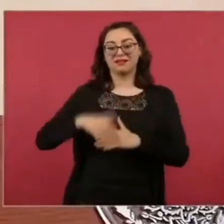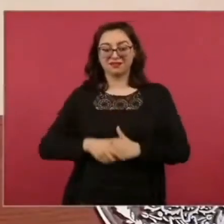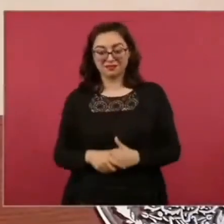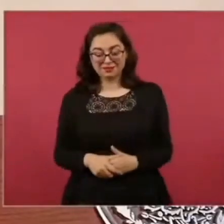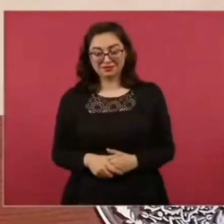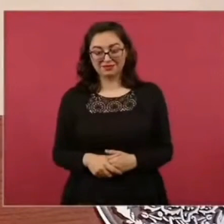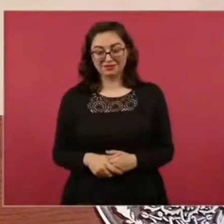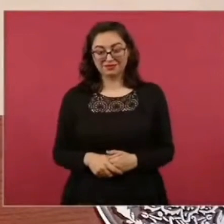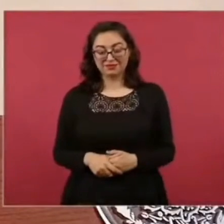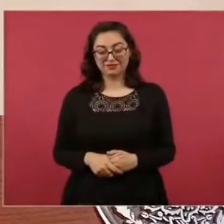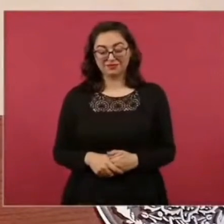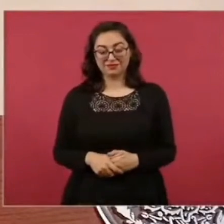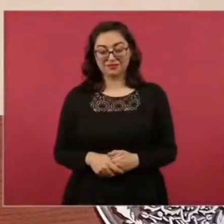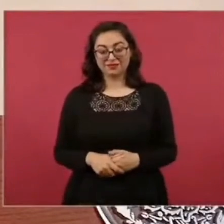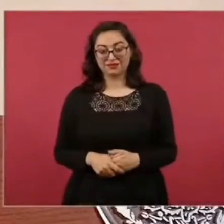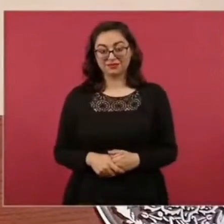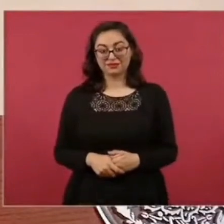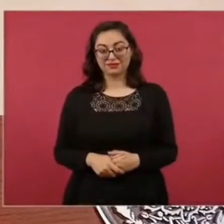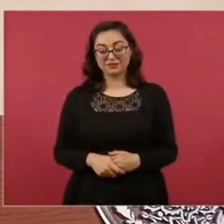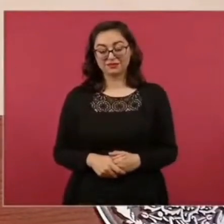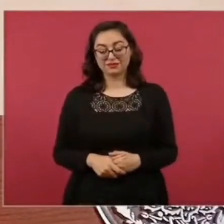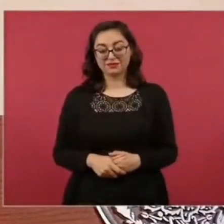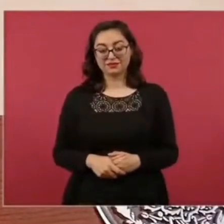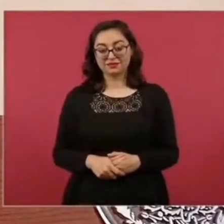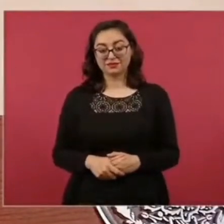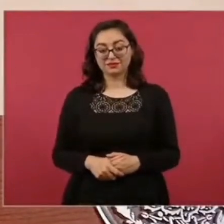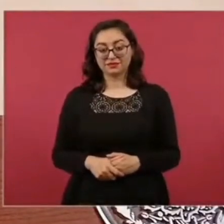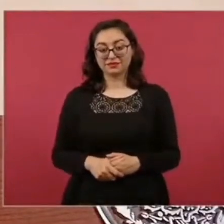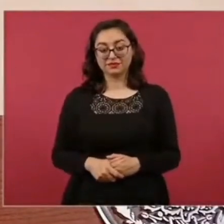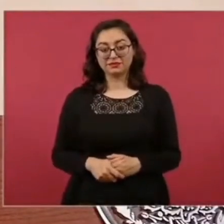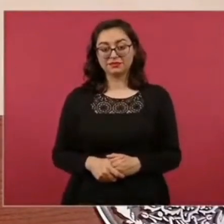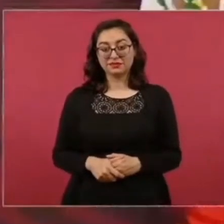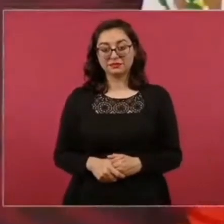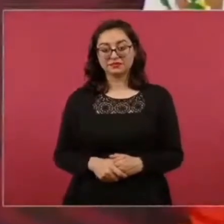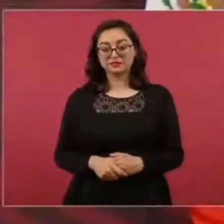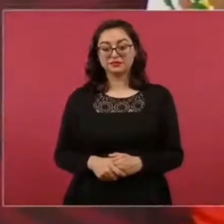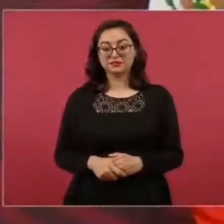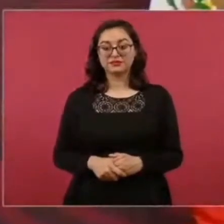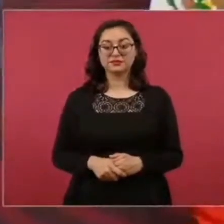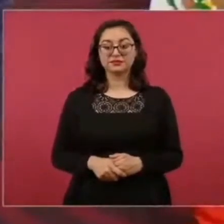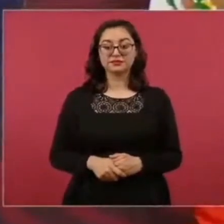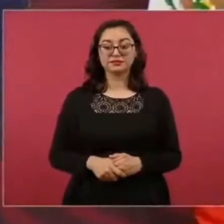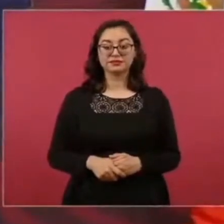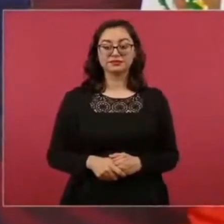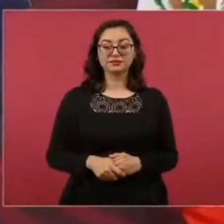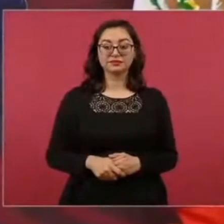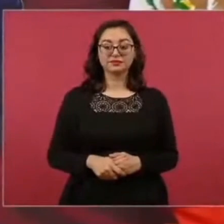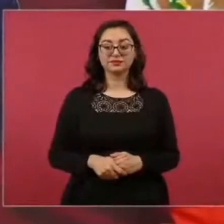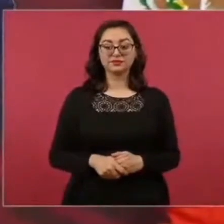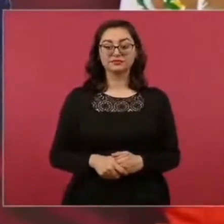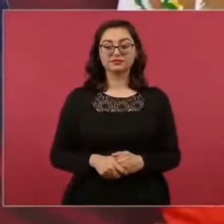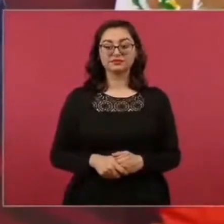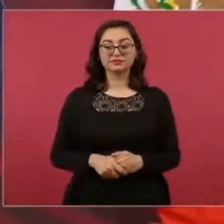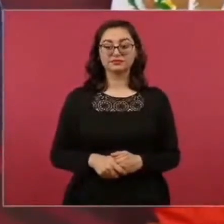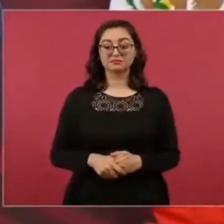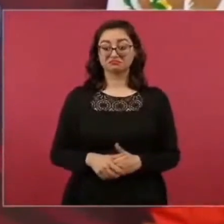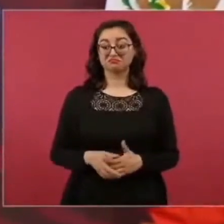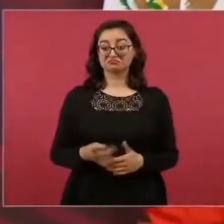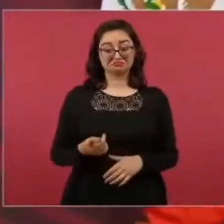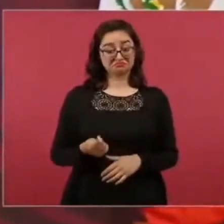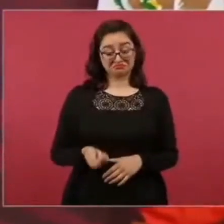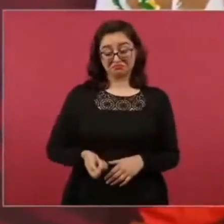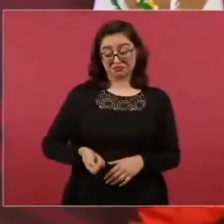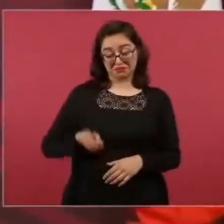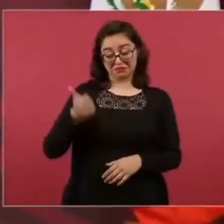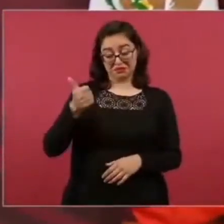porque esto, repito, es inédito.